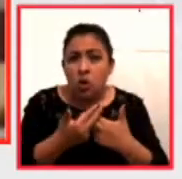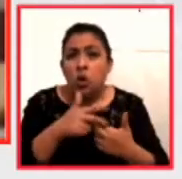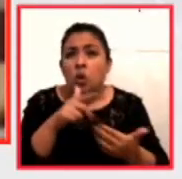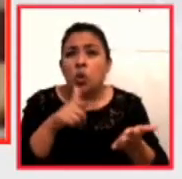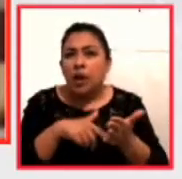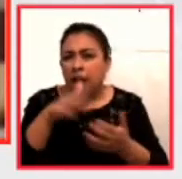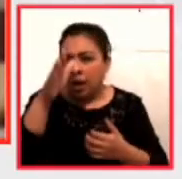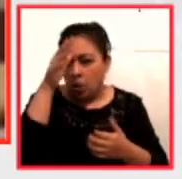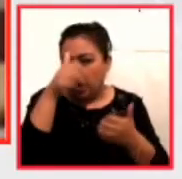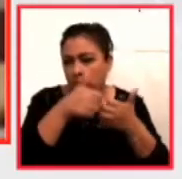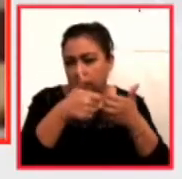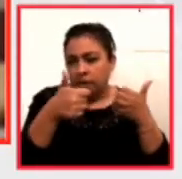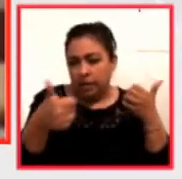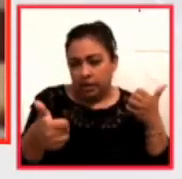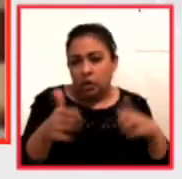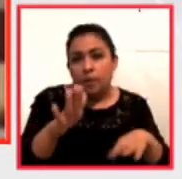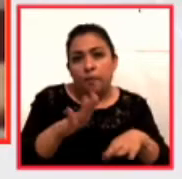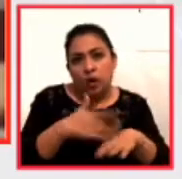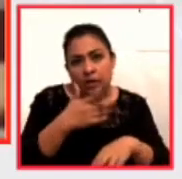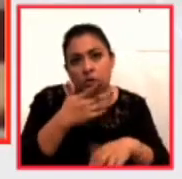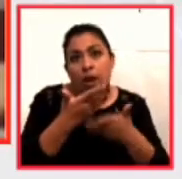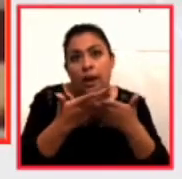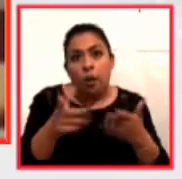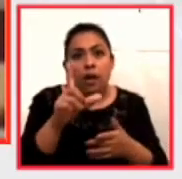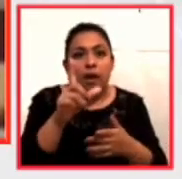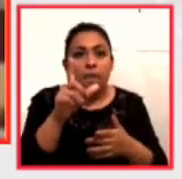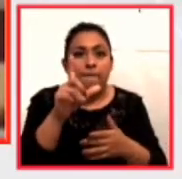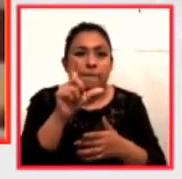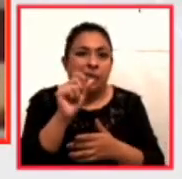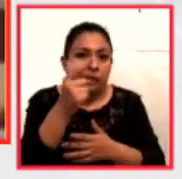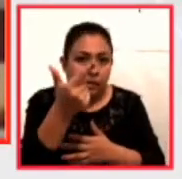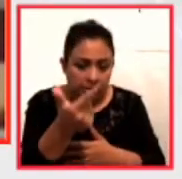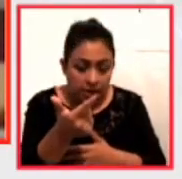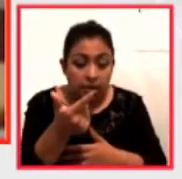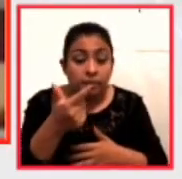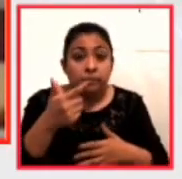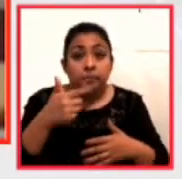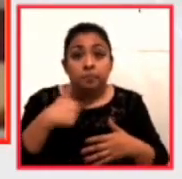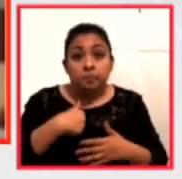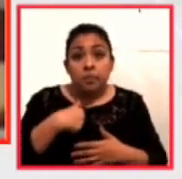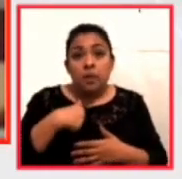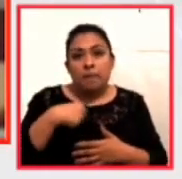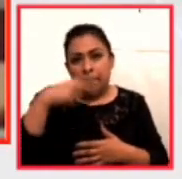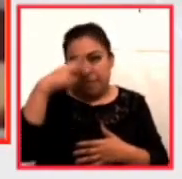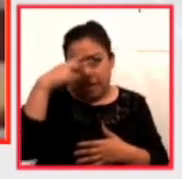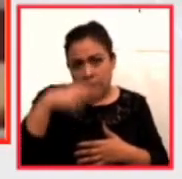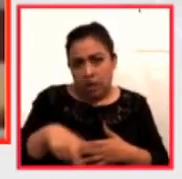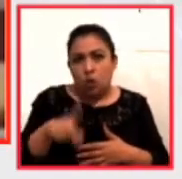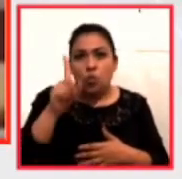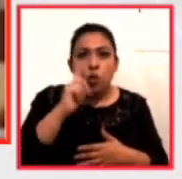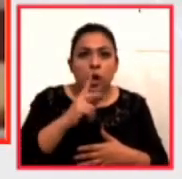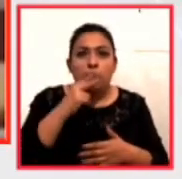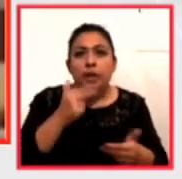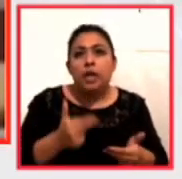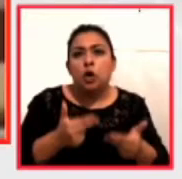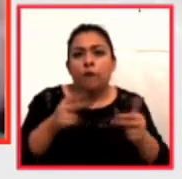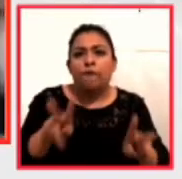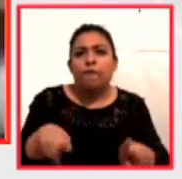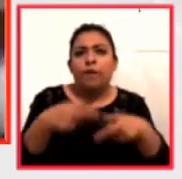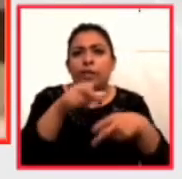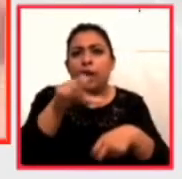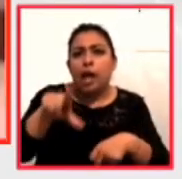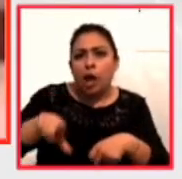de separación. Por eso decimos que 27. Los mexicanos, los hombres y mujeres de negocios, podrían venderle a los gobiernos locales